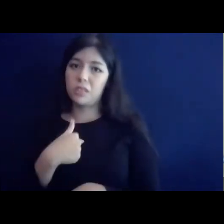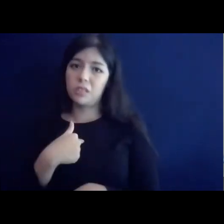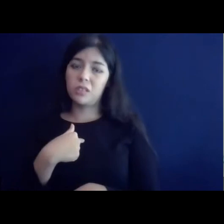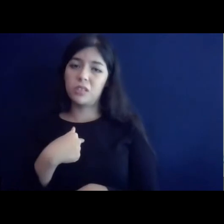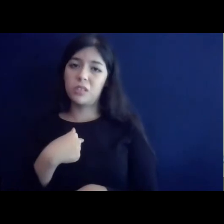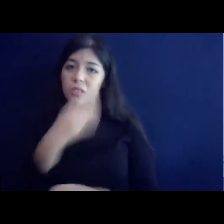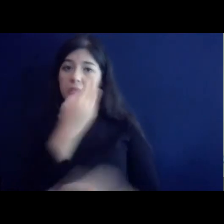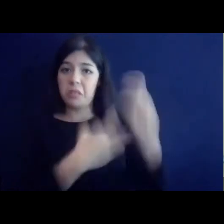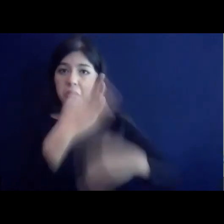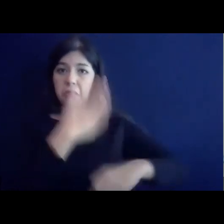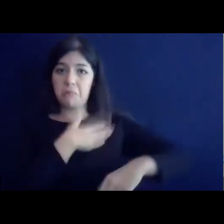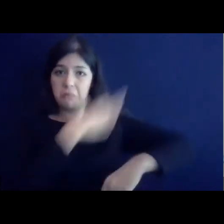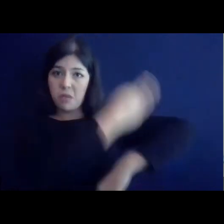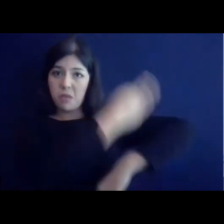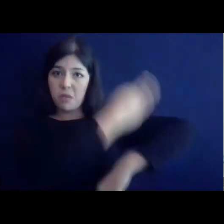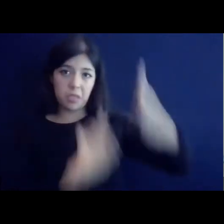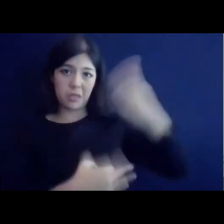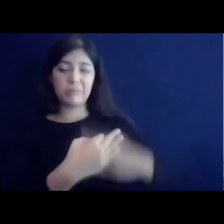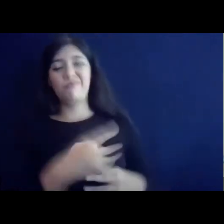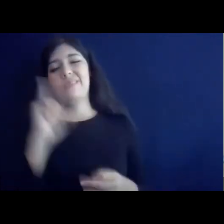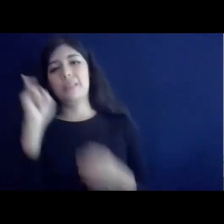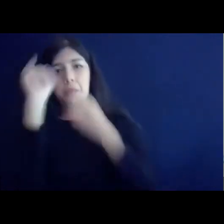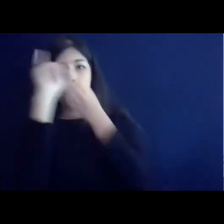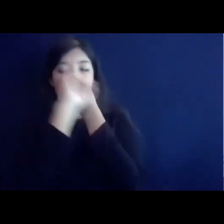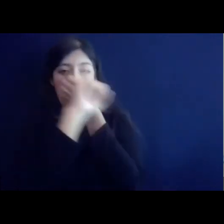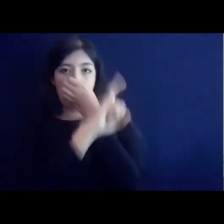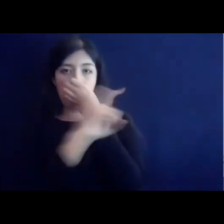¿Por qué? Porque la discapacidad, aunque ellos buscaron